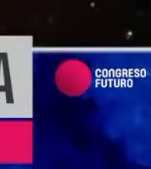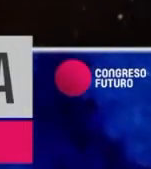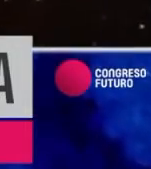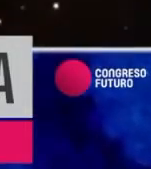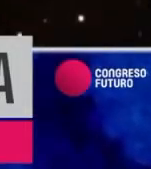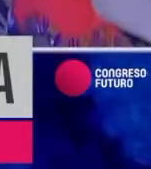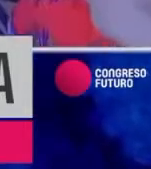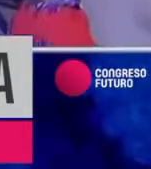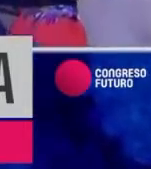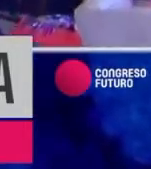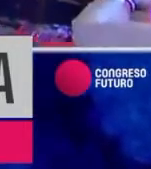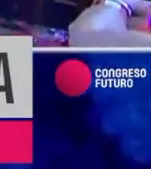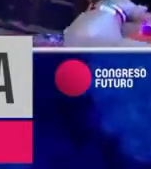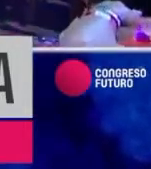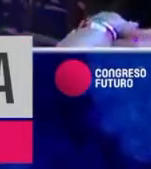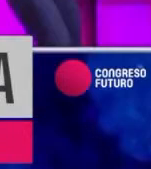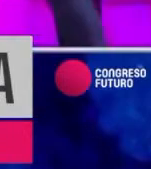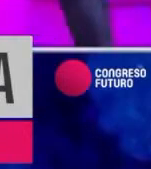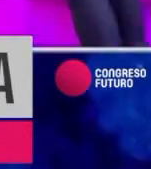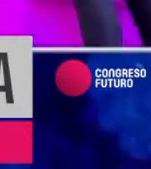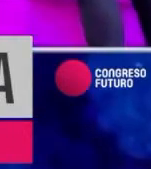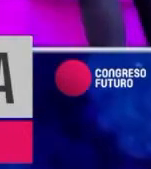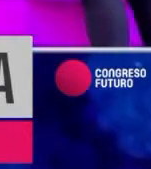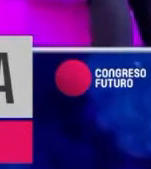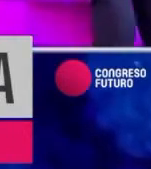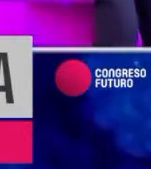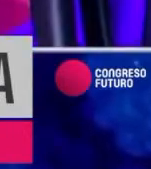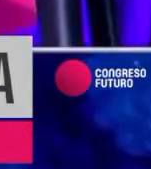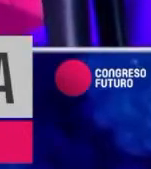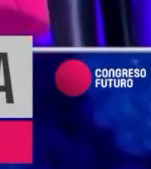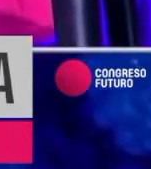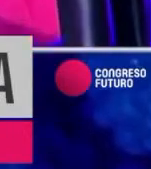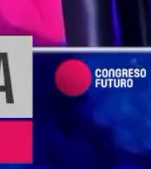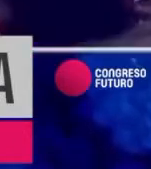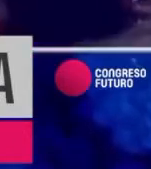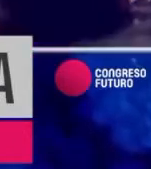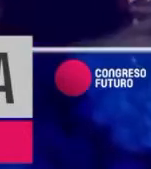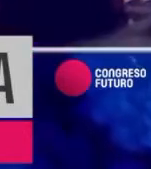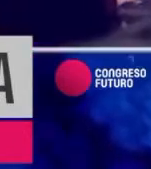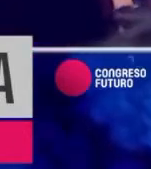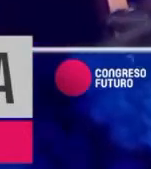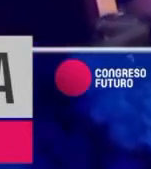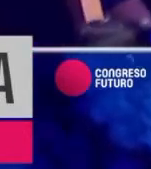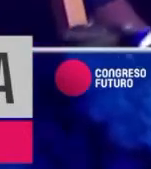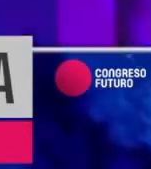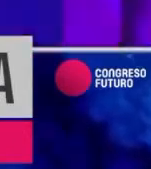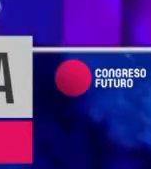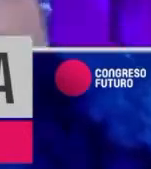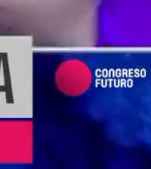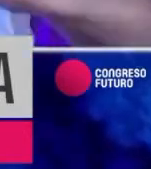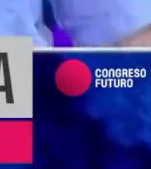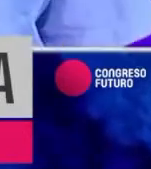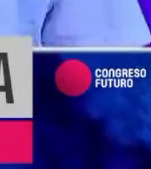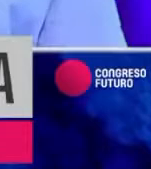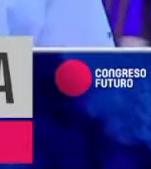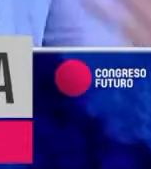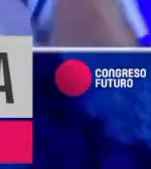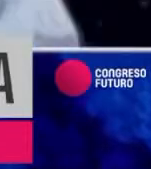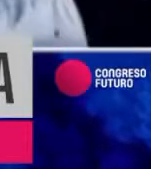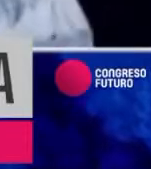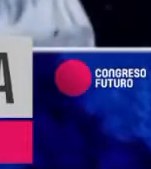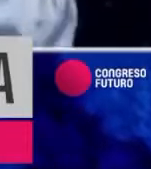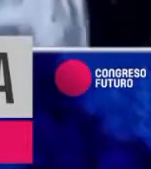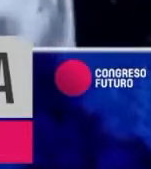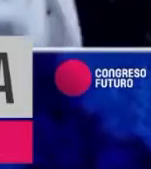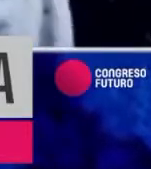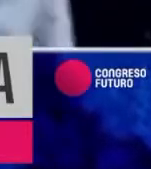importante y necesario. Creo que la gente, a pesar de lo que se dice de repente, de que le gusta mucho la farándula, lo